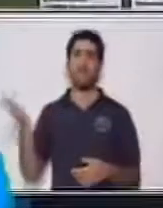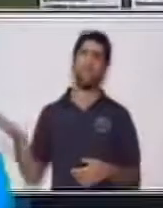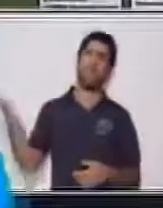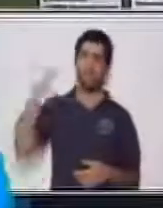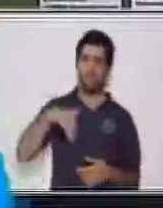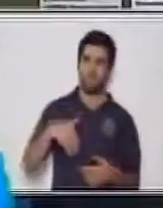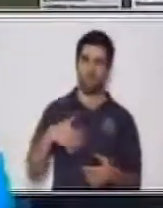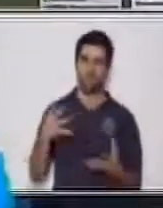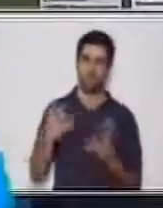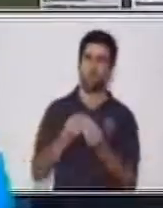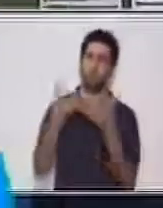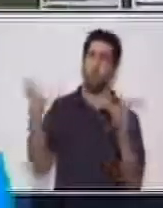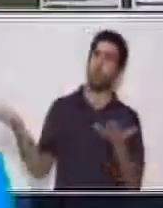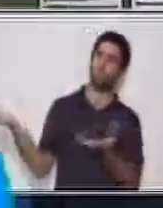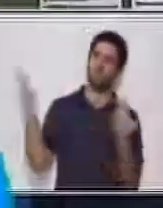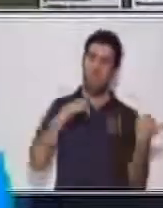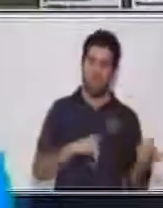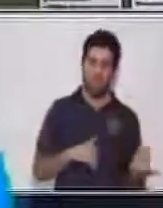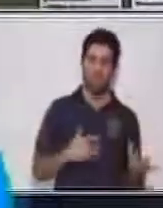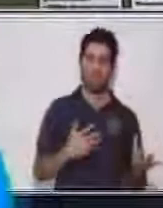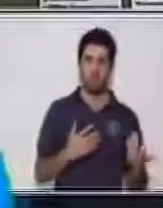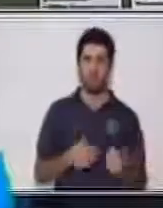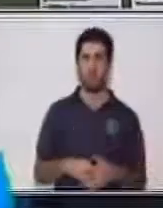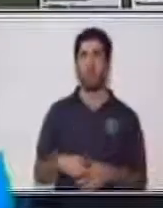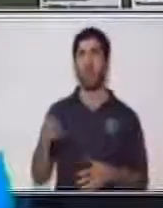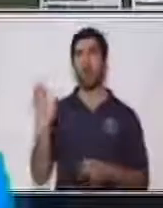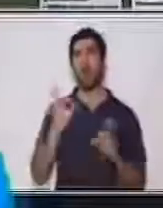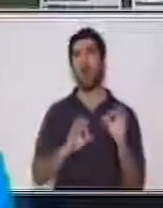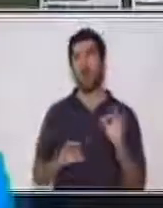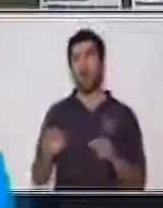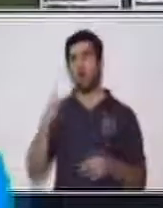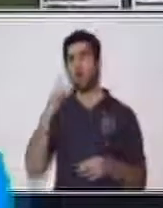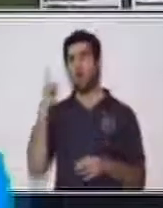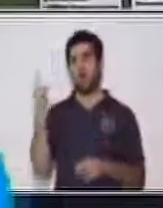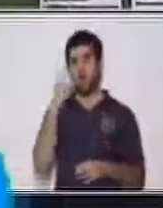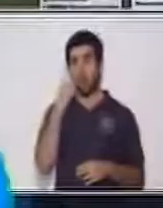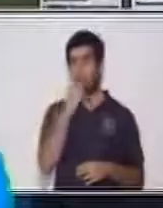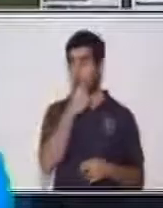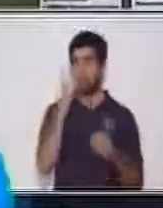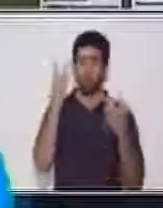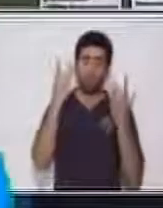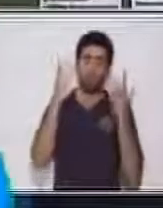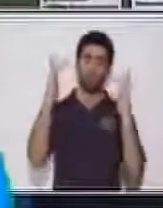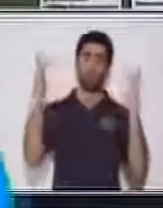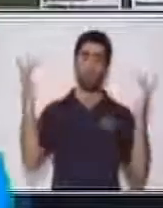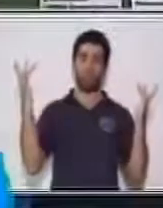pues, mucha. Observa esta otra, dice, sus ojos brillaban como dos estrellas.